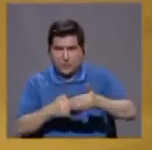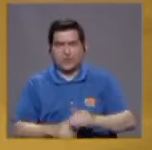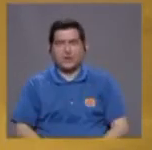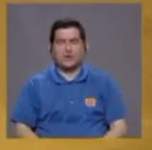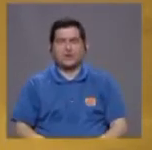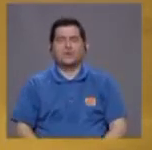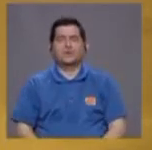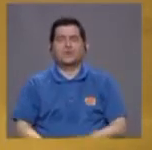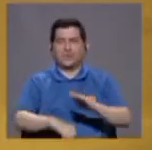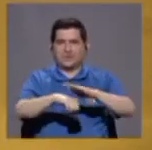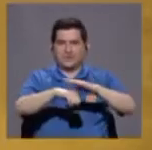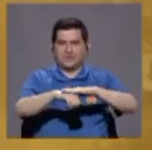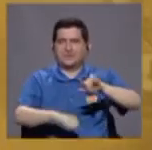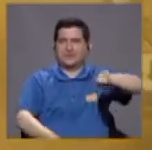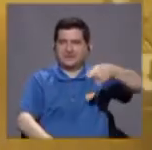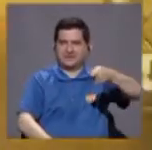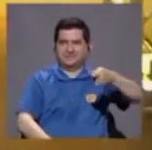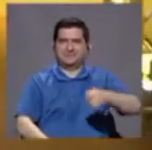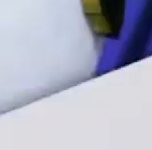Regresamos cuando el canal nos invite.